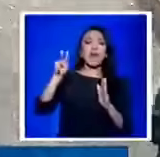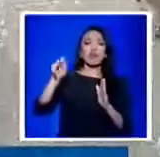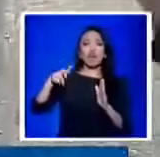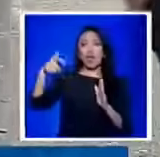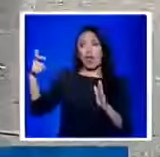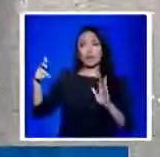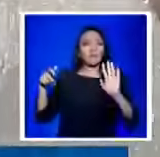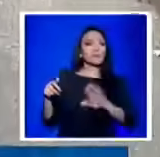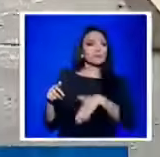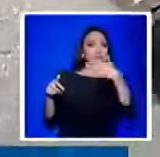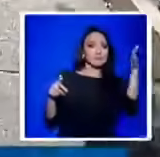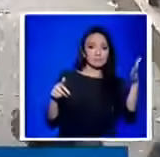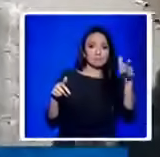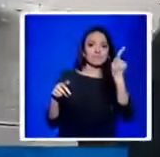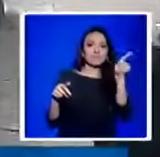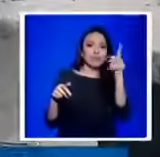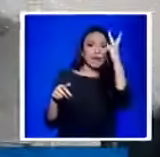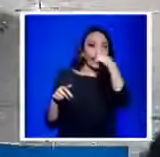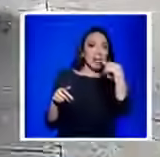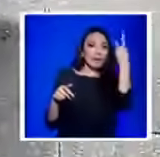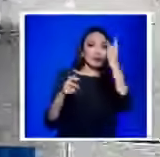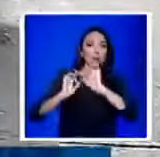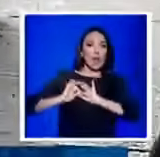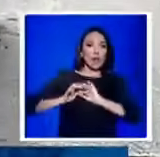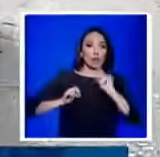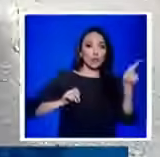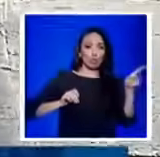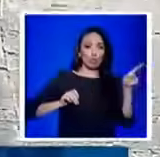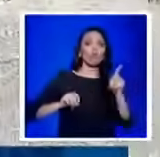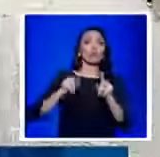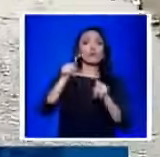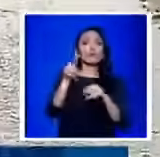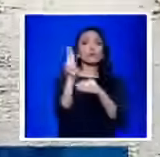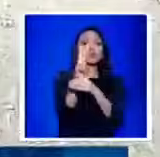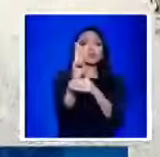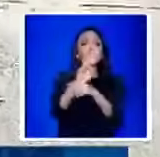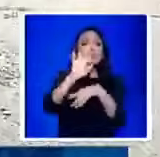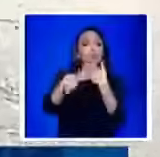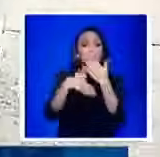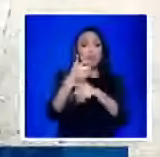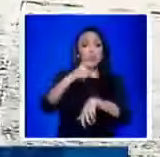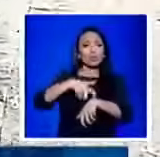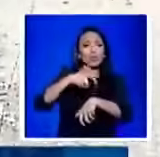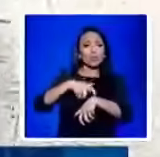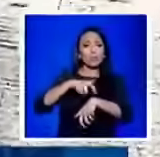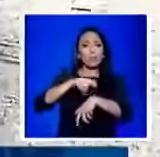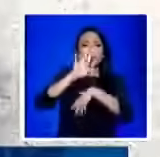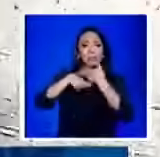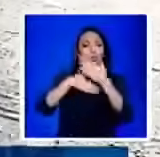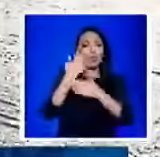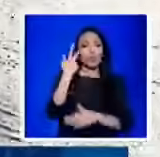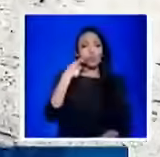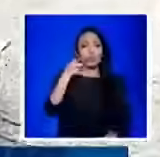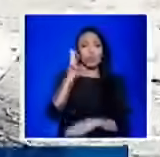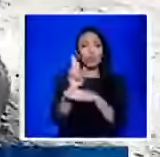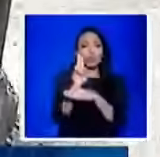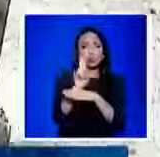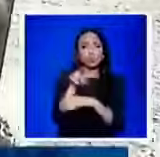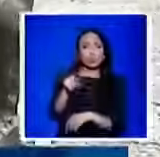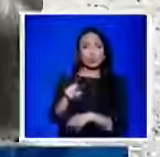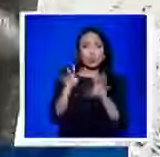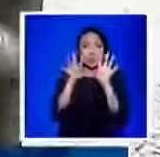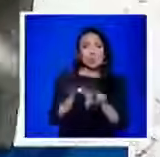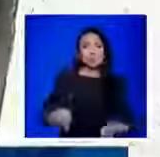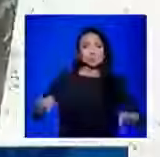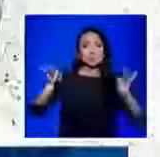parte de Calderón, y aquí es donde los vecinos pues utilizan a diario este puente peatonal, y sobre todo está ubicado en un